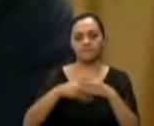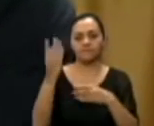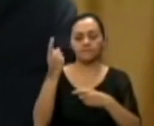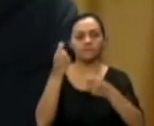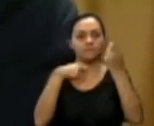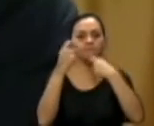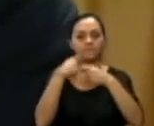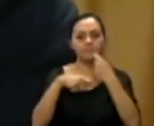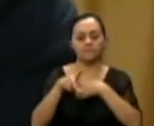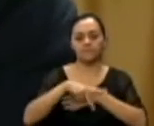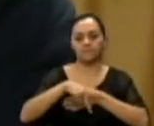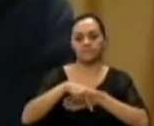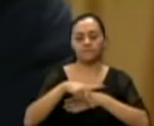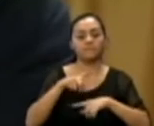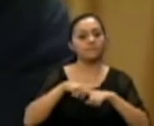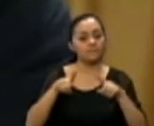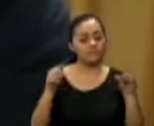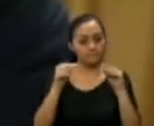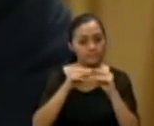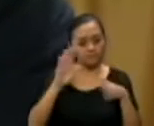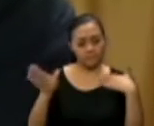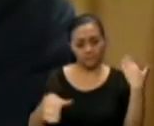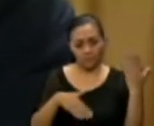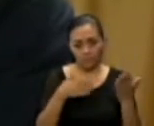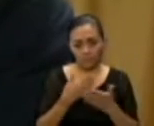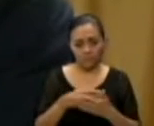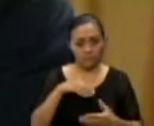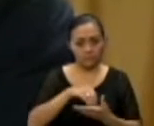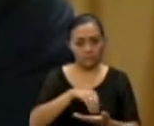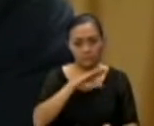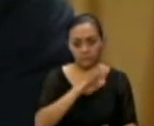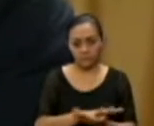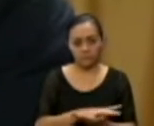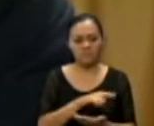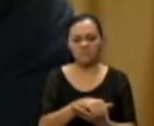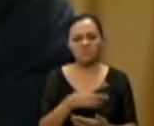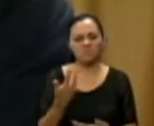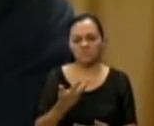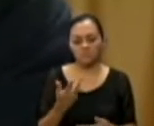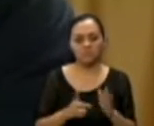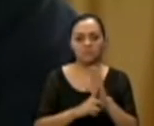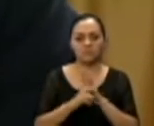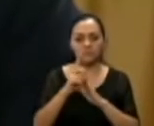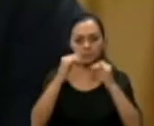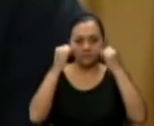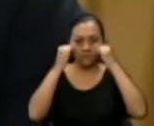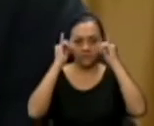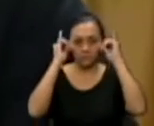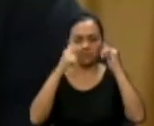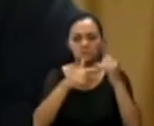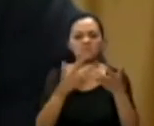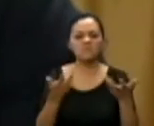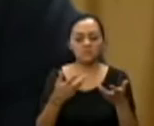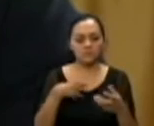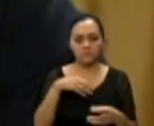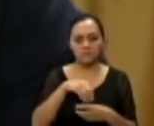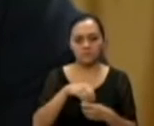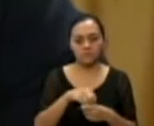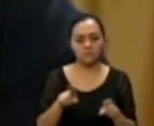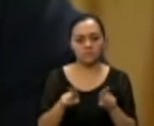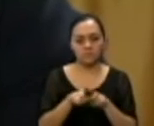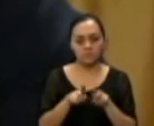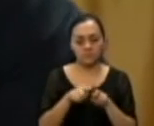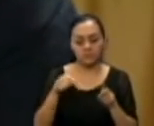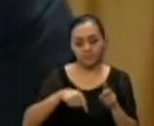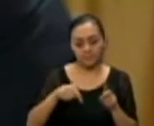paraguay todo eso es la unidad de desarrollo ganadero aquí en lo que era la hacienda el